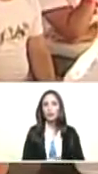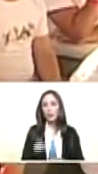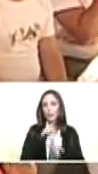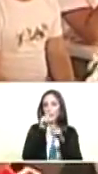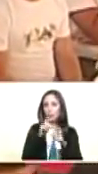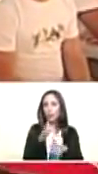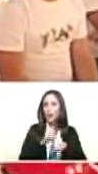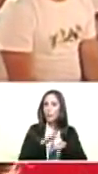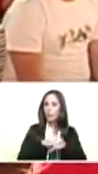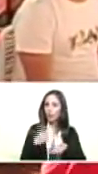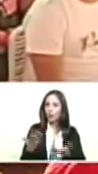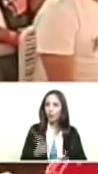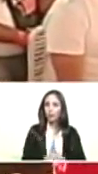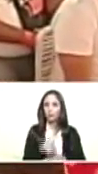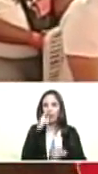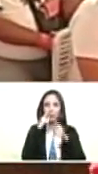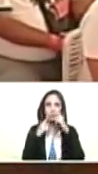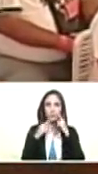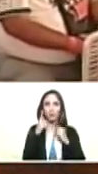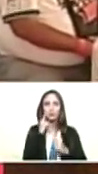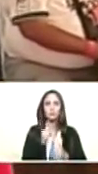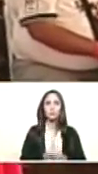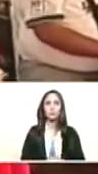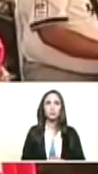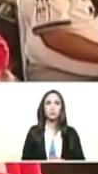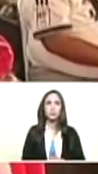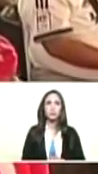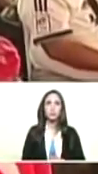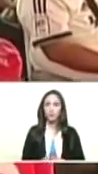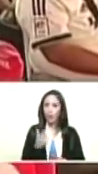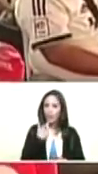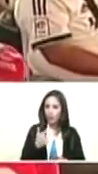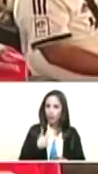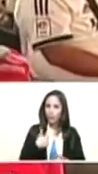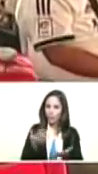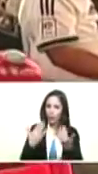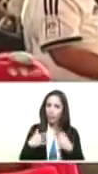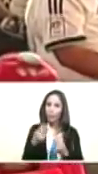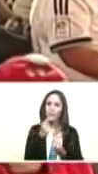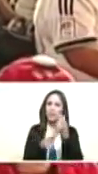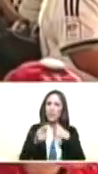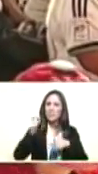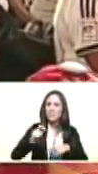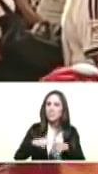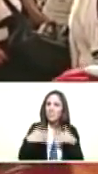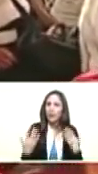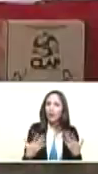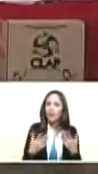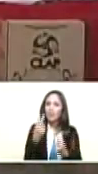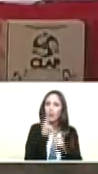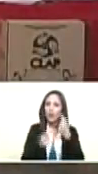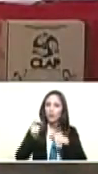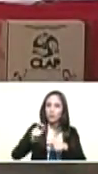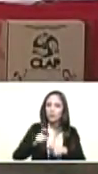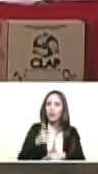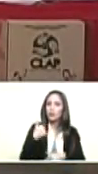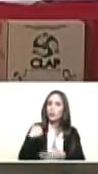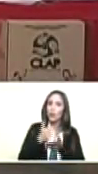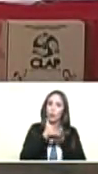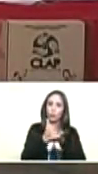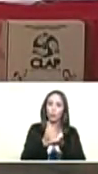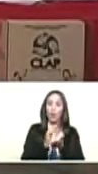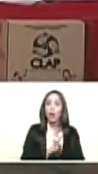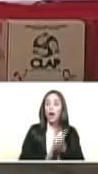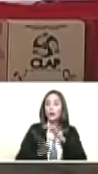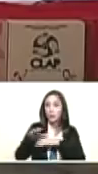espina. Vamos a darle duro. Pídeme los recursos. Pídeme los recursos. Y si hay que traer del exterior, los compramos